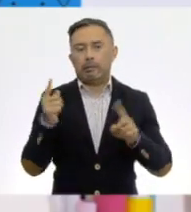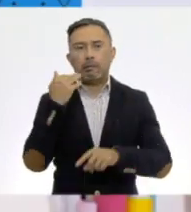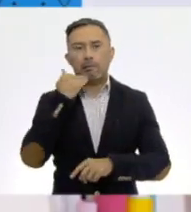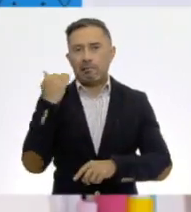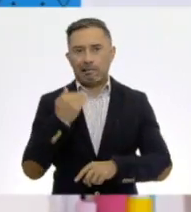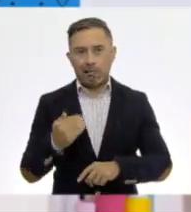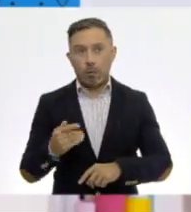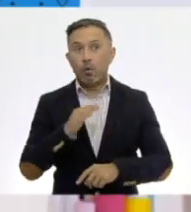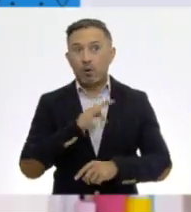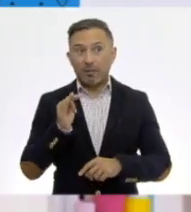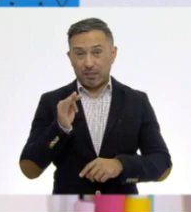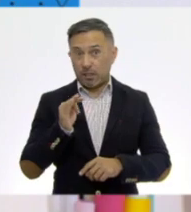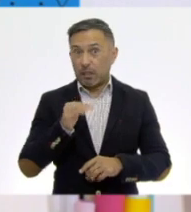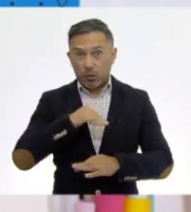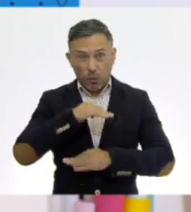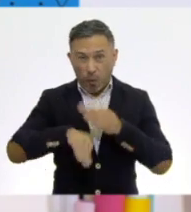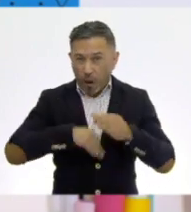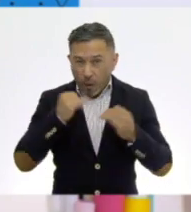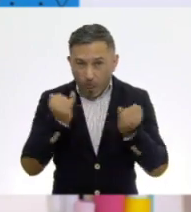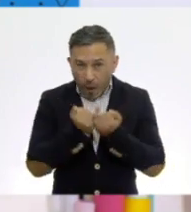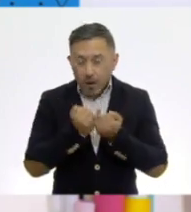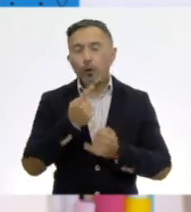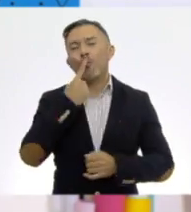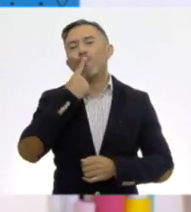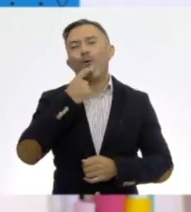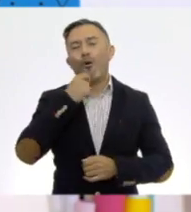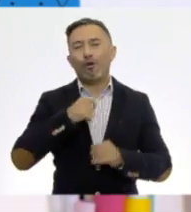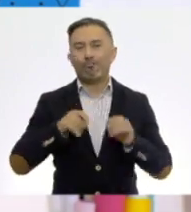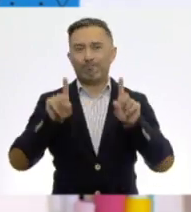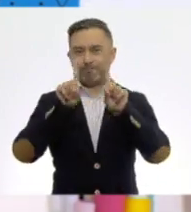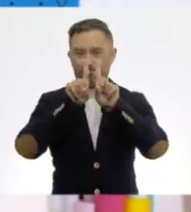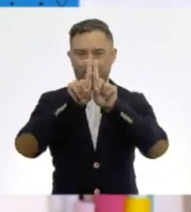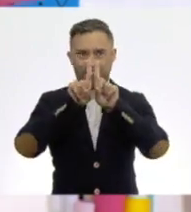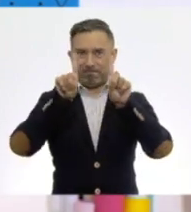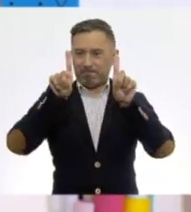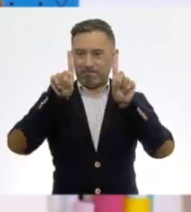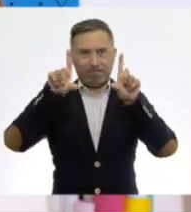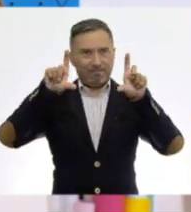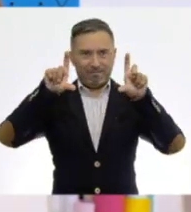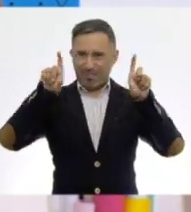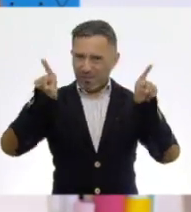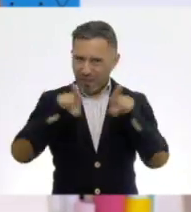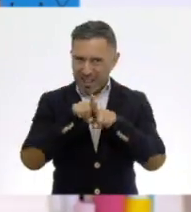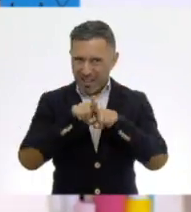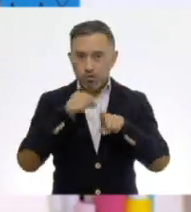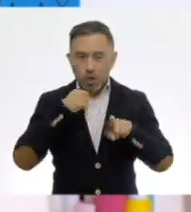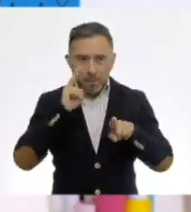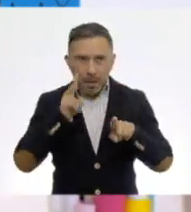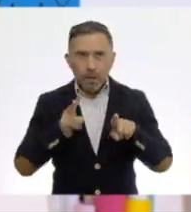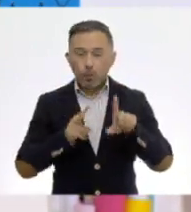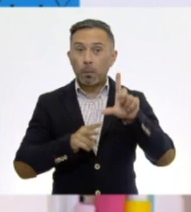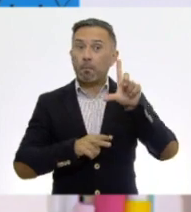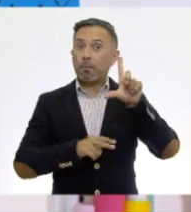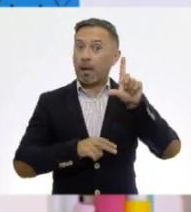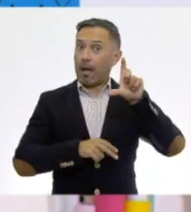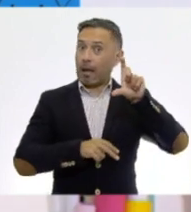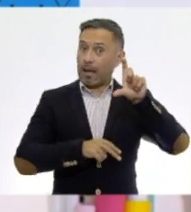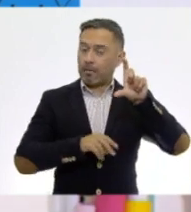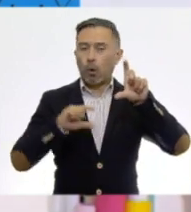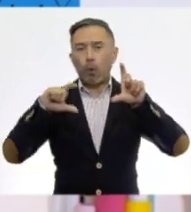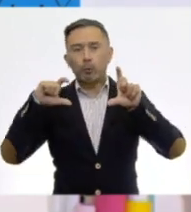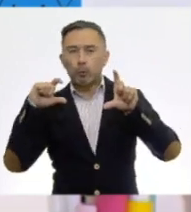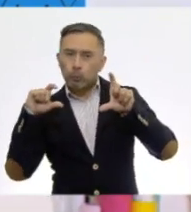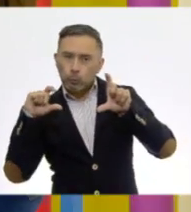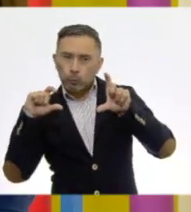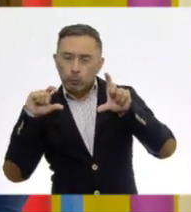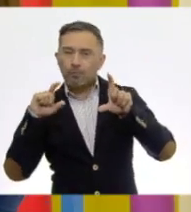serían con este rojo, ¿no? Todos sus lados, pero estamos viendo que tiene diferentes longitudes, más largas y más cortas.